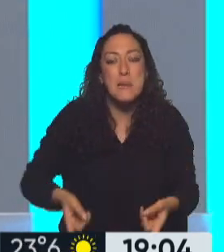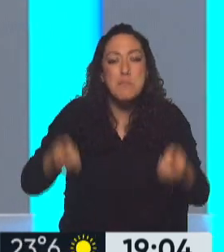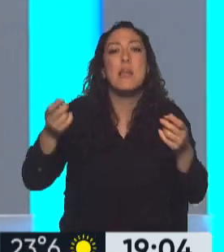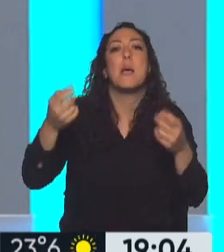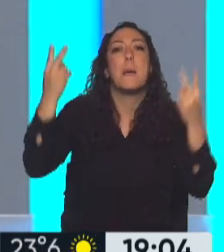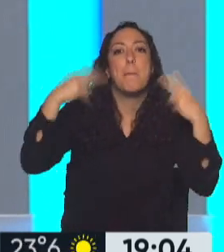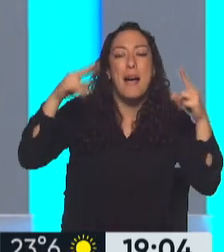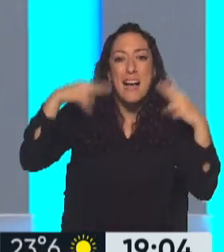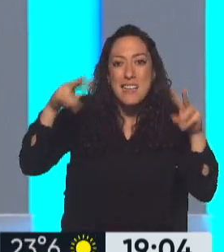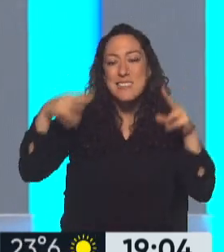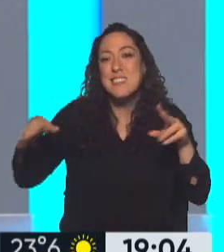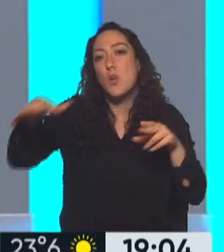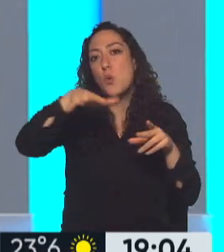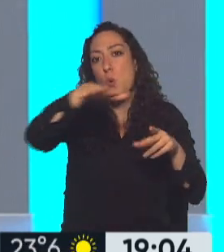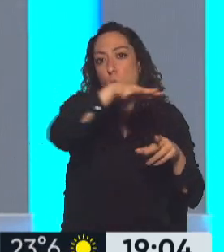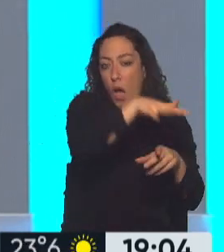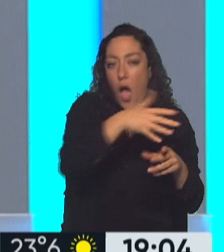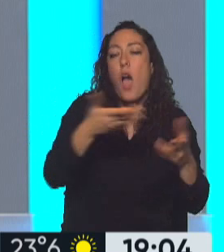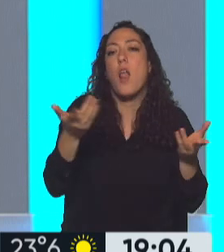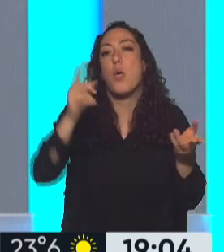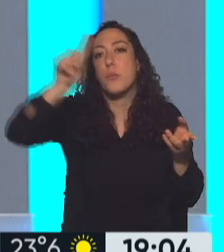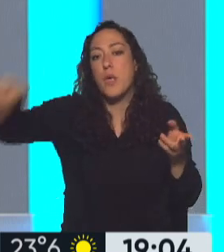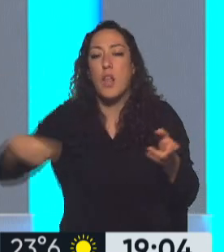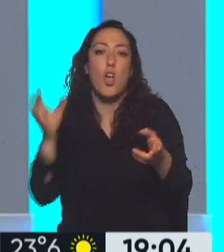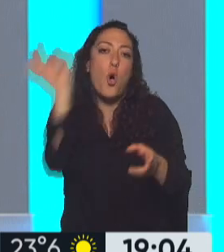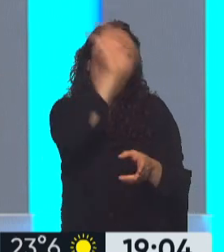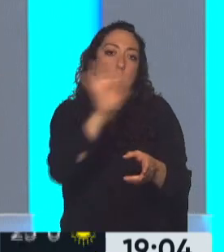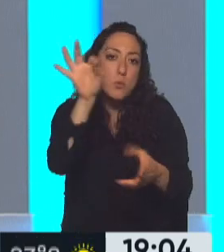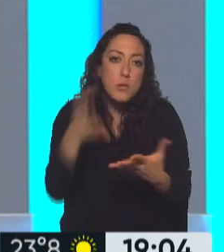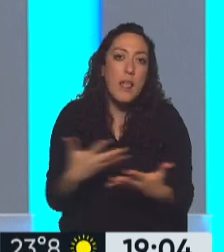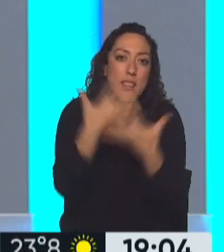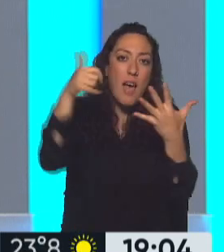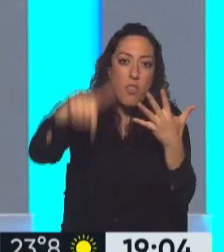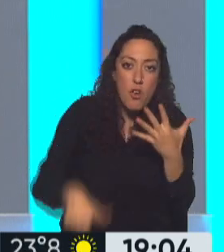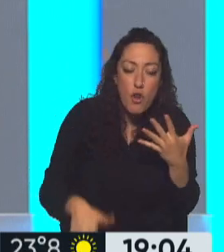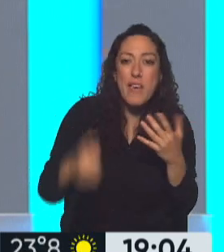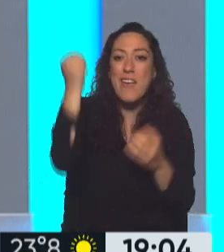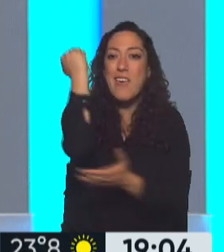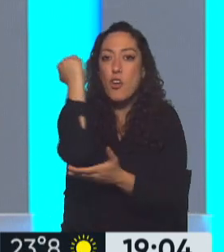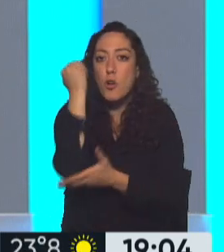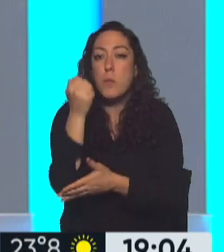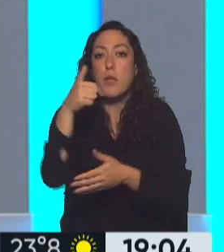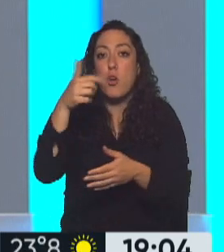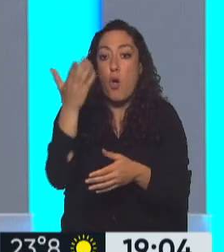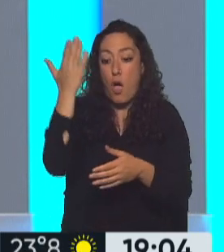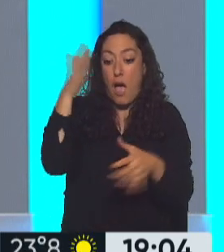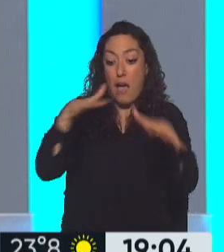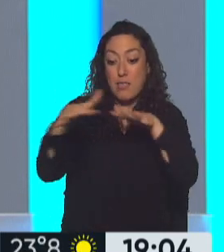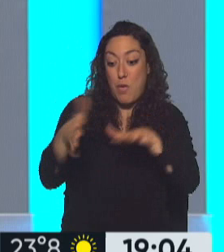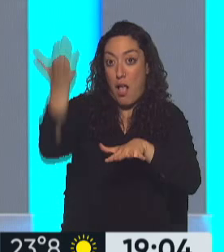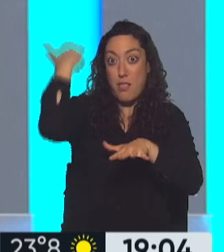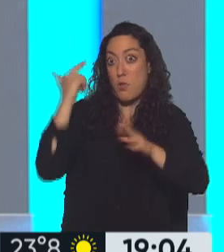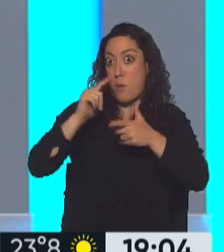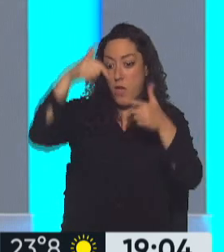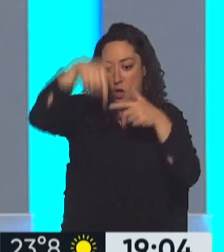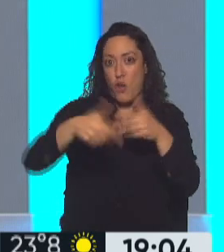paseos de la ciudad han abierto la posibilidad de tener hoy una actividad económica que no existía en nuestra ciudad sin ese rol